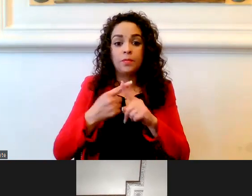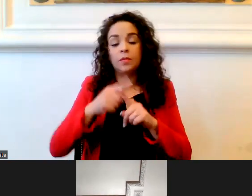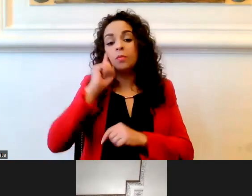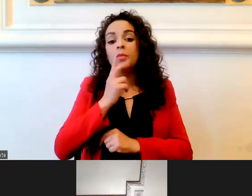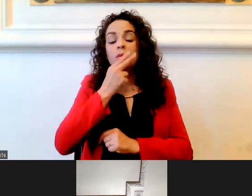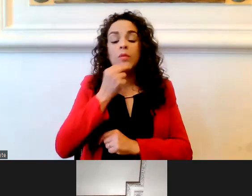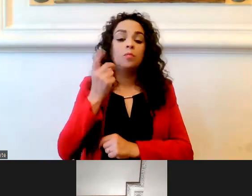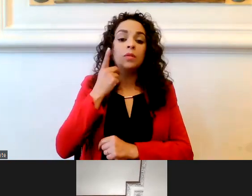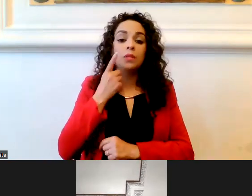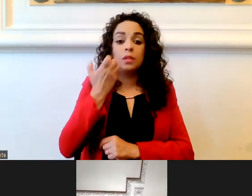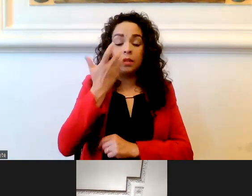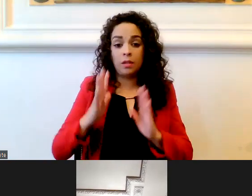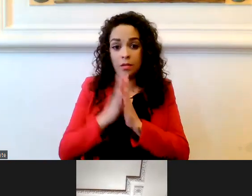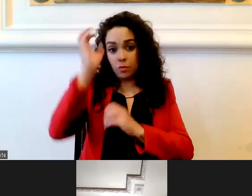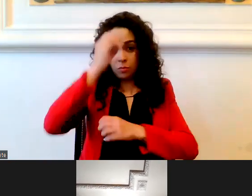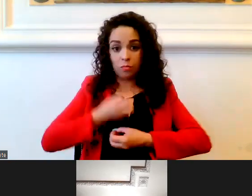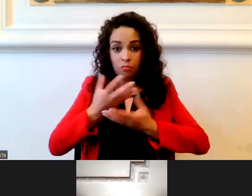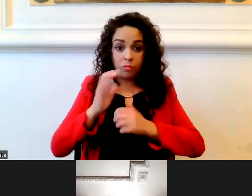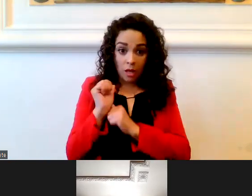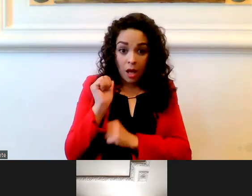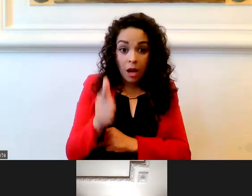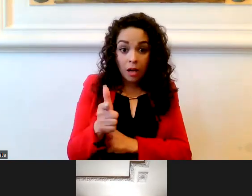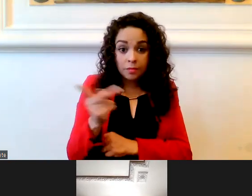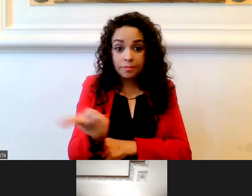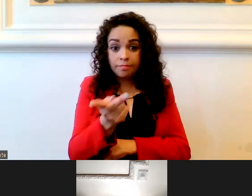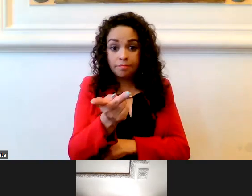desea hacer uso de la palabra?